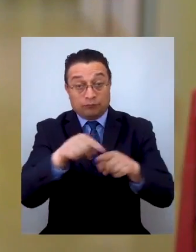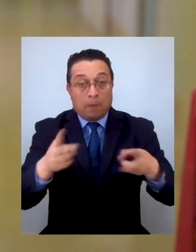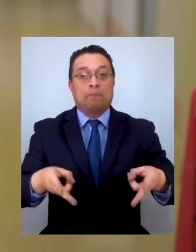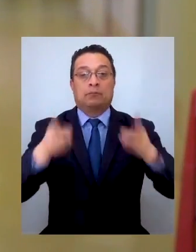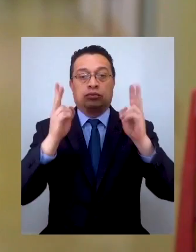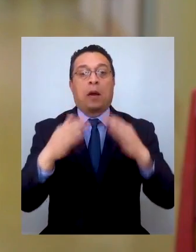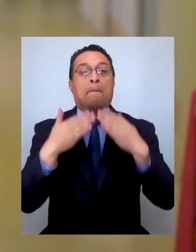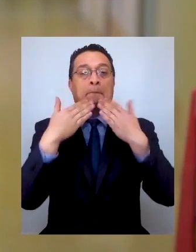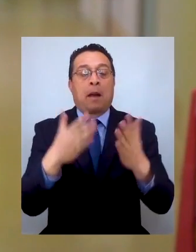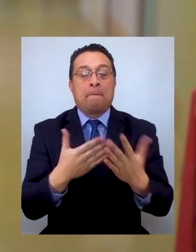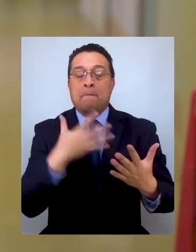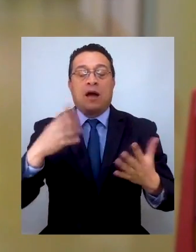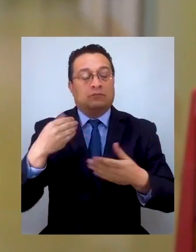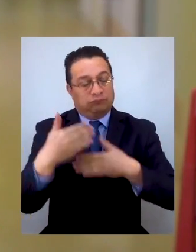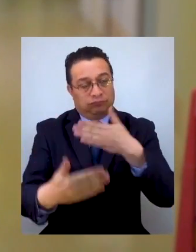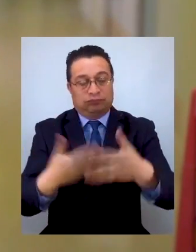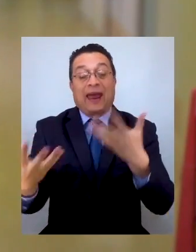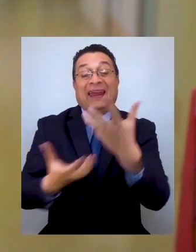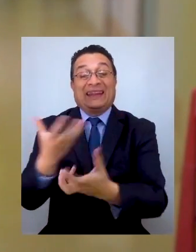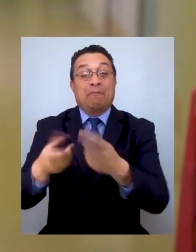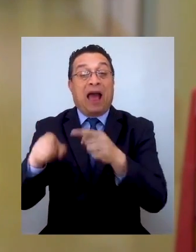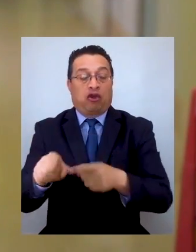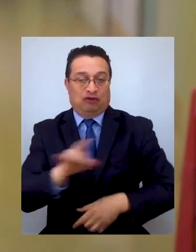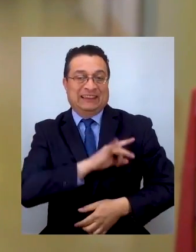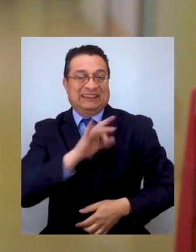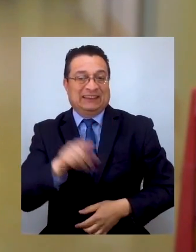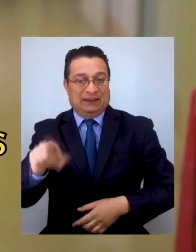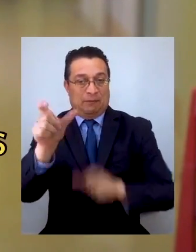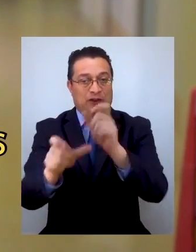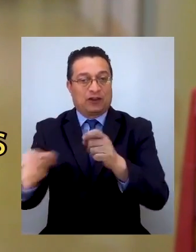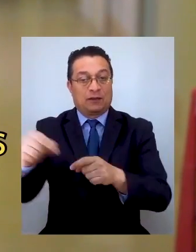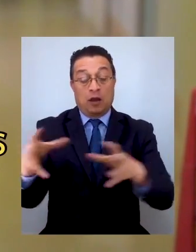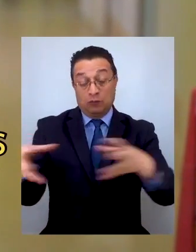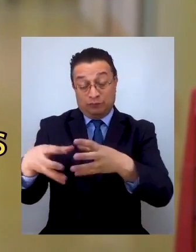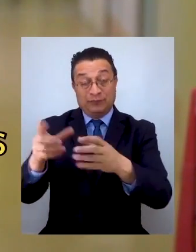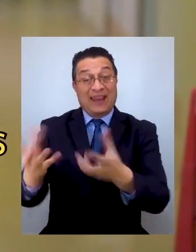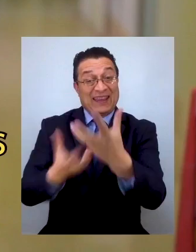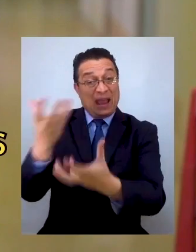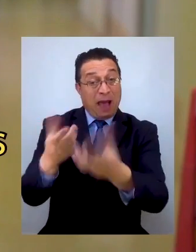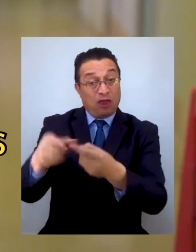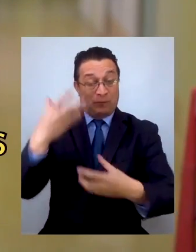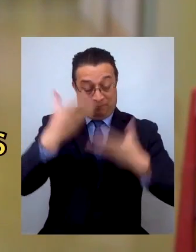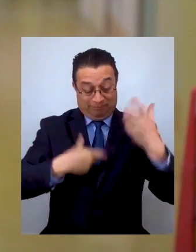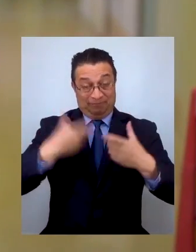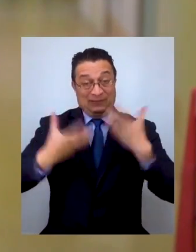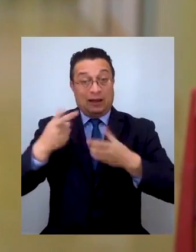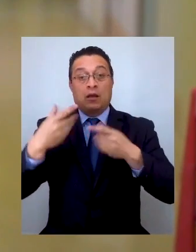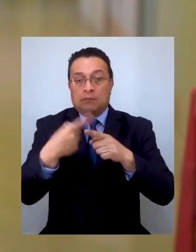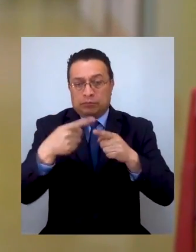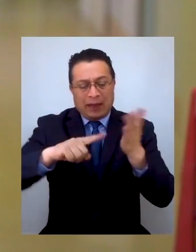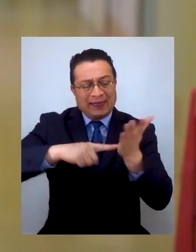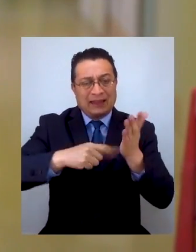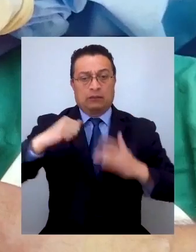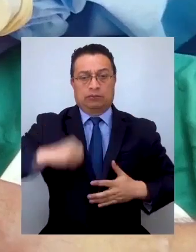Esto nos permitió dar mayor rescate a los pacientes grandes quemados en el país. En este contexto, la unidad de quemados se consolidó también en distintas